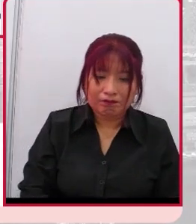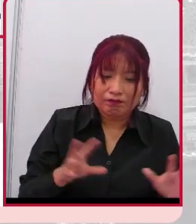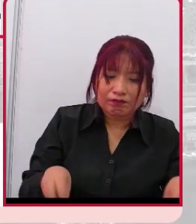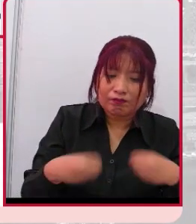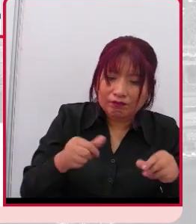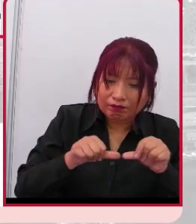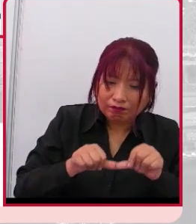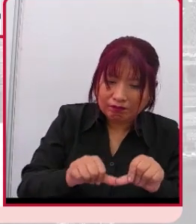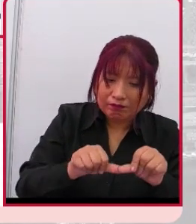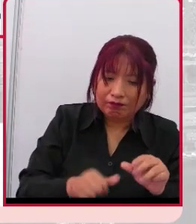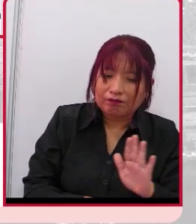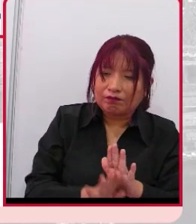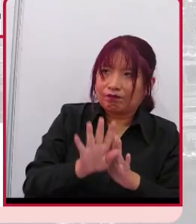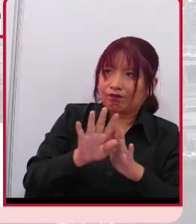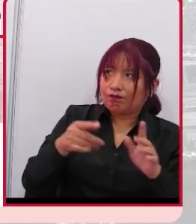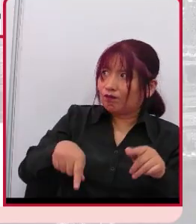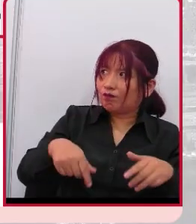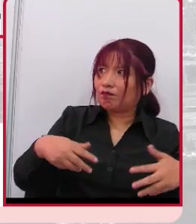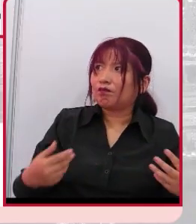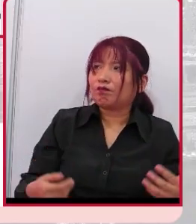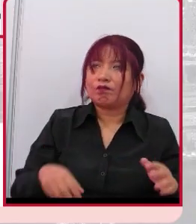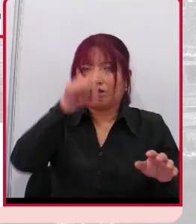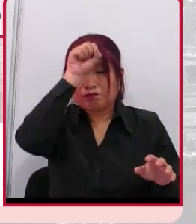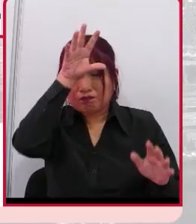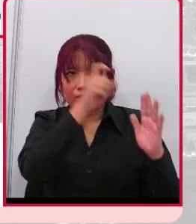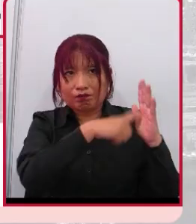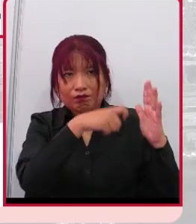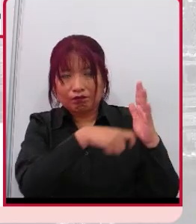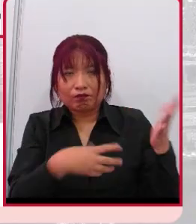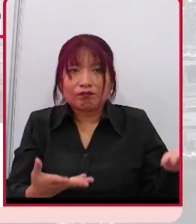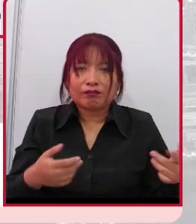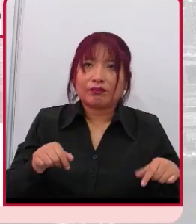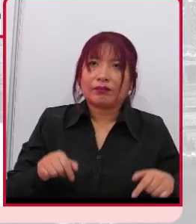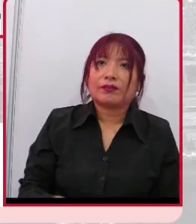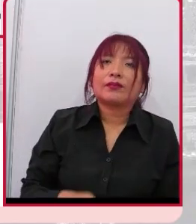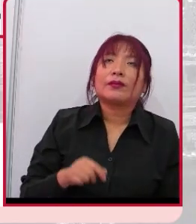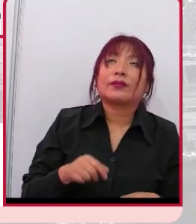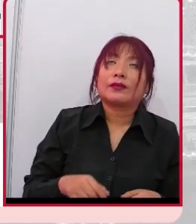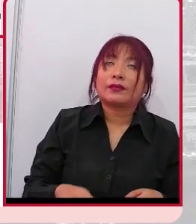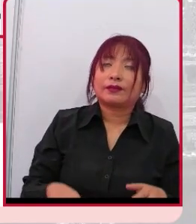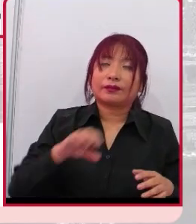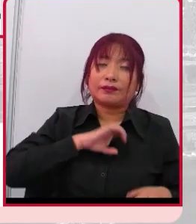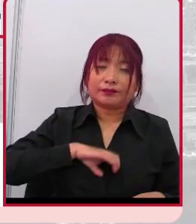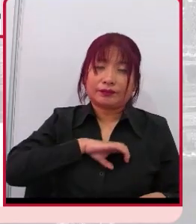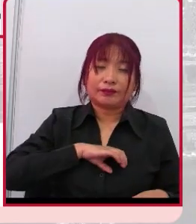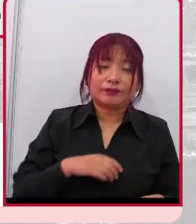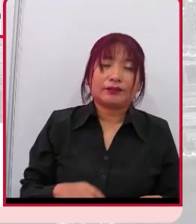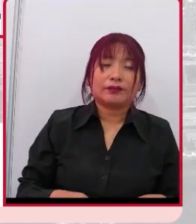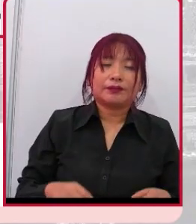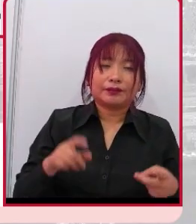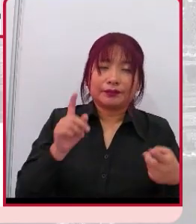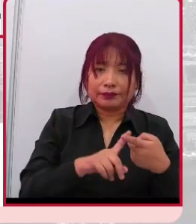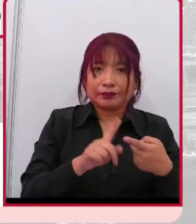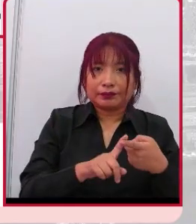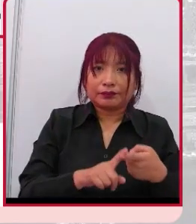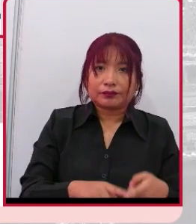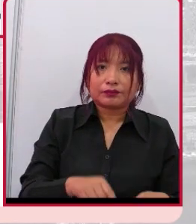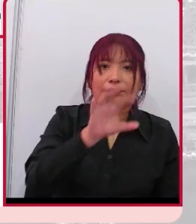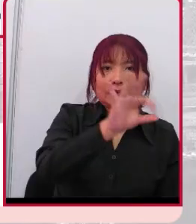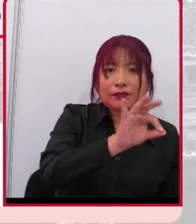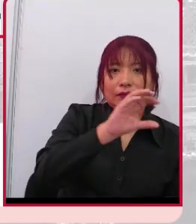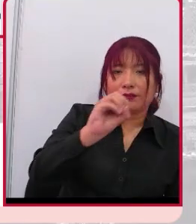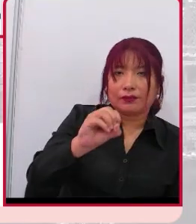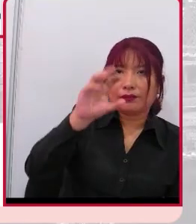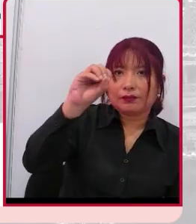Brocal se caracteriza porque es probablemente una de las pocas minas, si es que no es la única, que produce casi entre el 90% de su